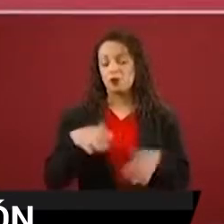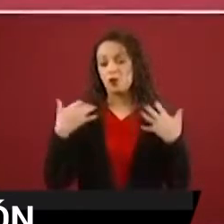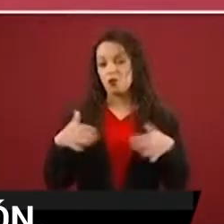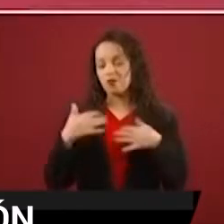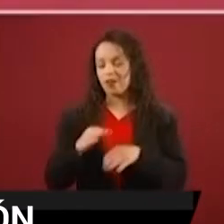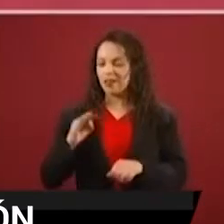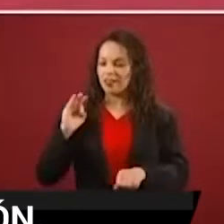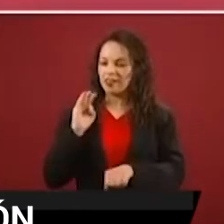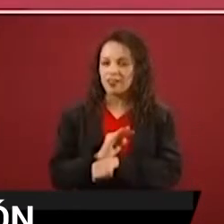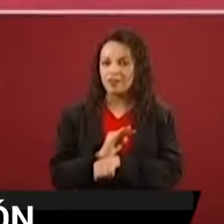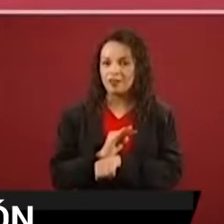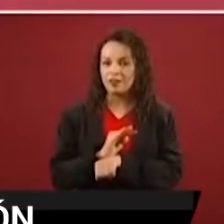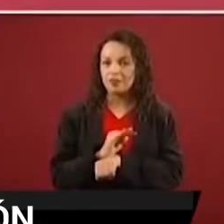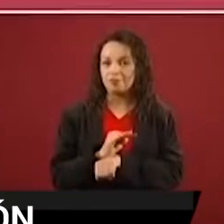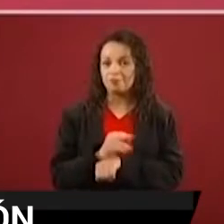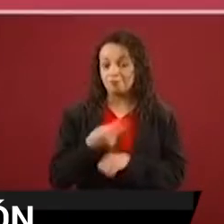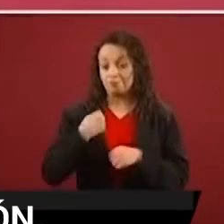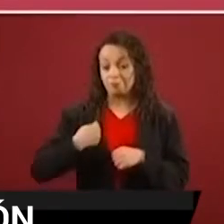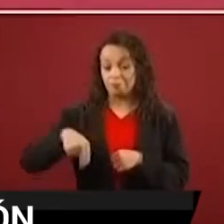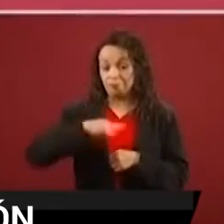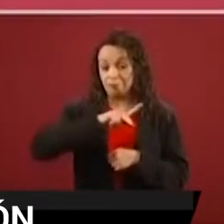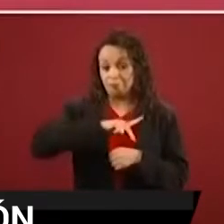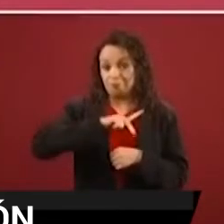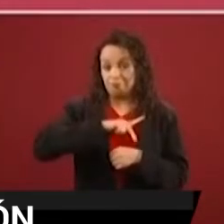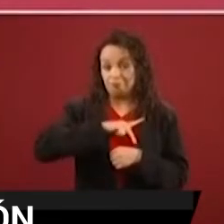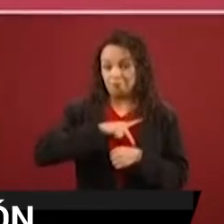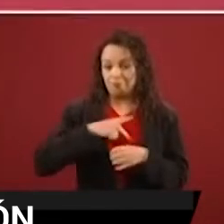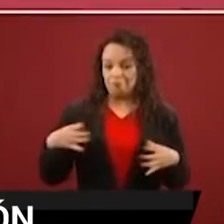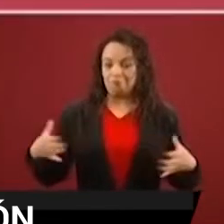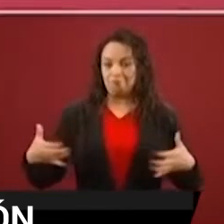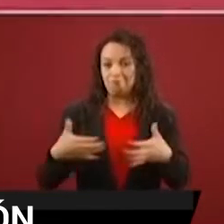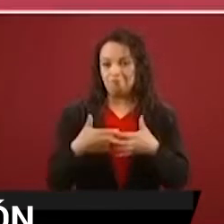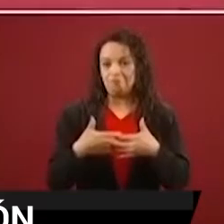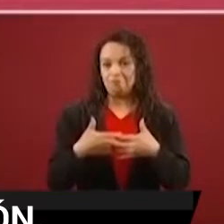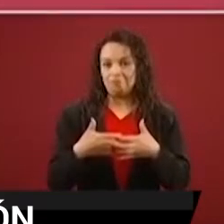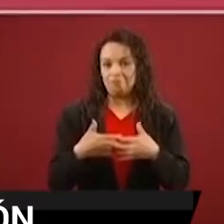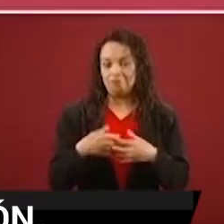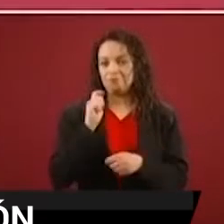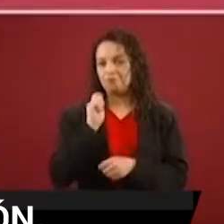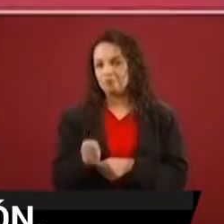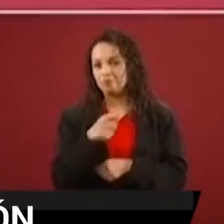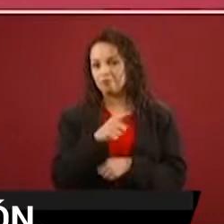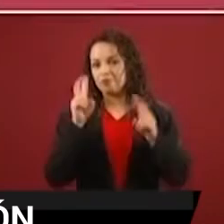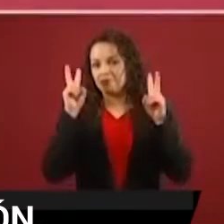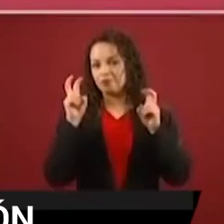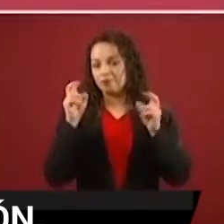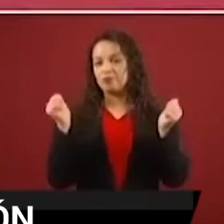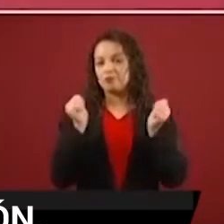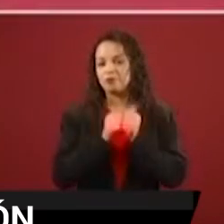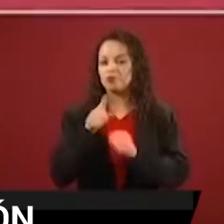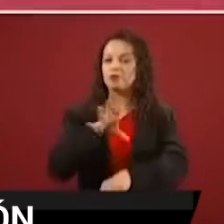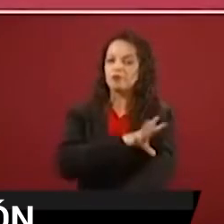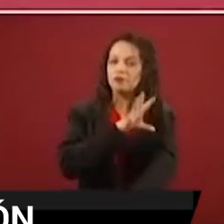de reforma al Poder Judicial que enviará al Congreso. Detalló que se trata de una reforma que busca erradicar la corrupción,